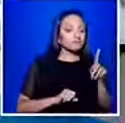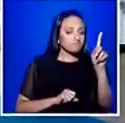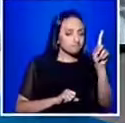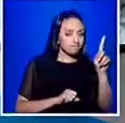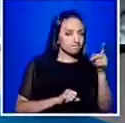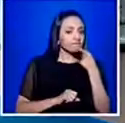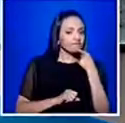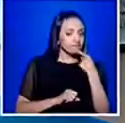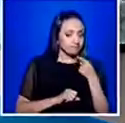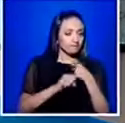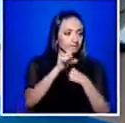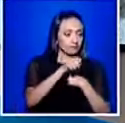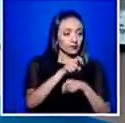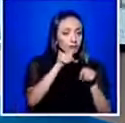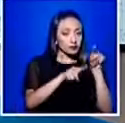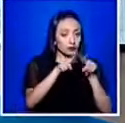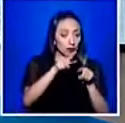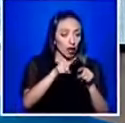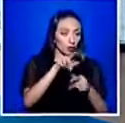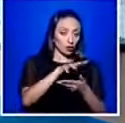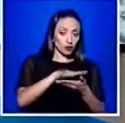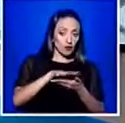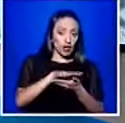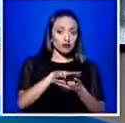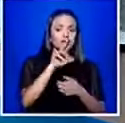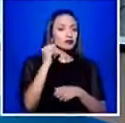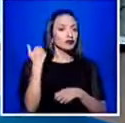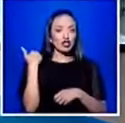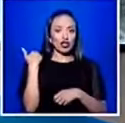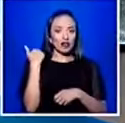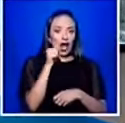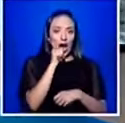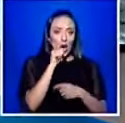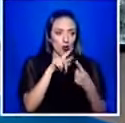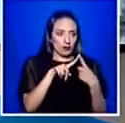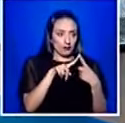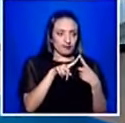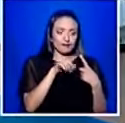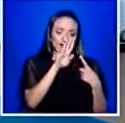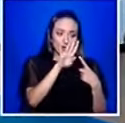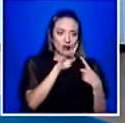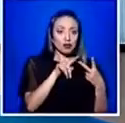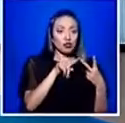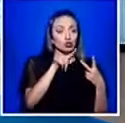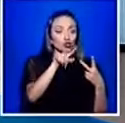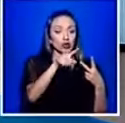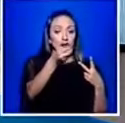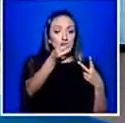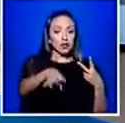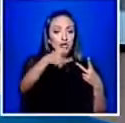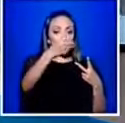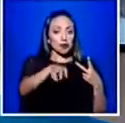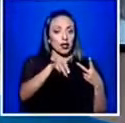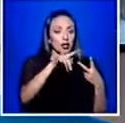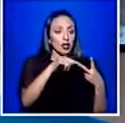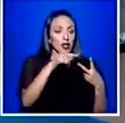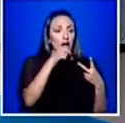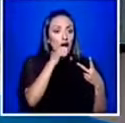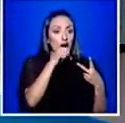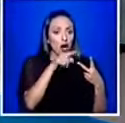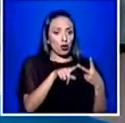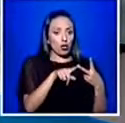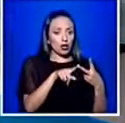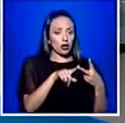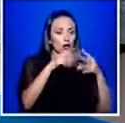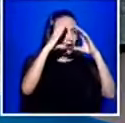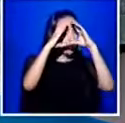es lamentable que hay barrios que no tienen agua, que están atravesando cortes de agua, mientras ustedes tienen este desperdicio, que quisiéramos también